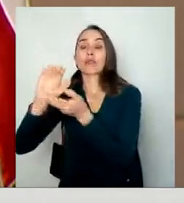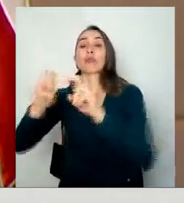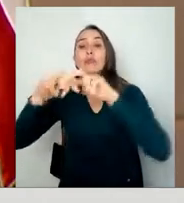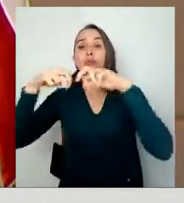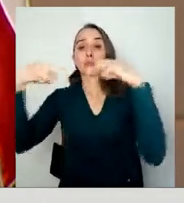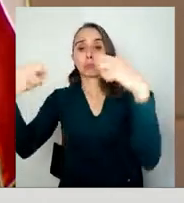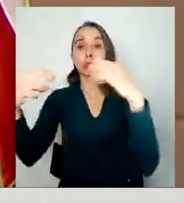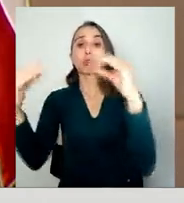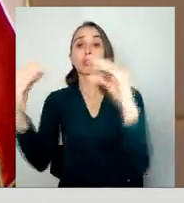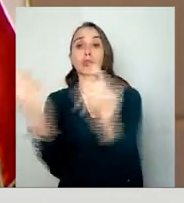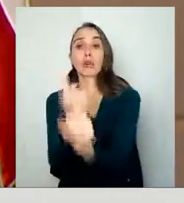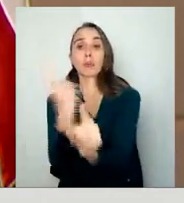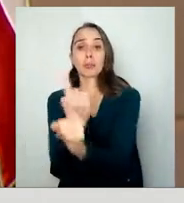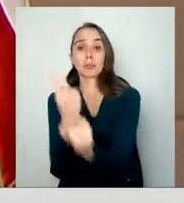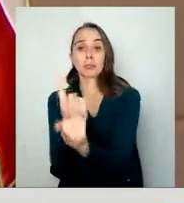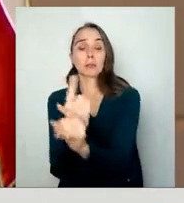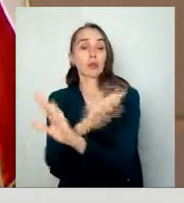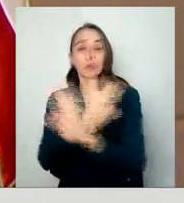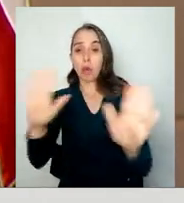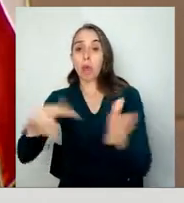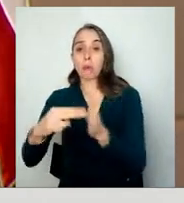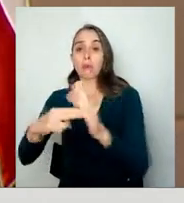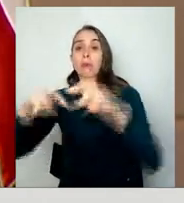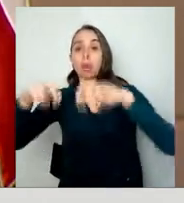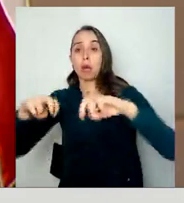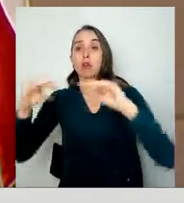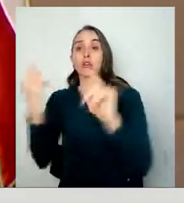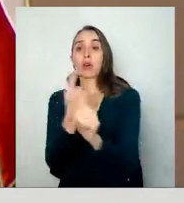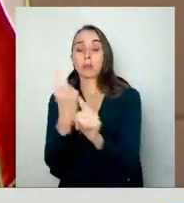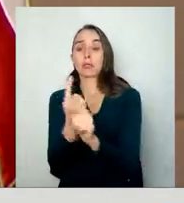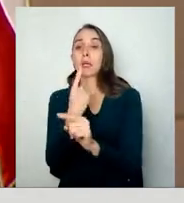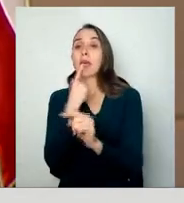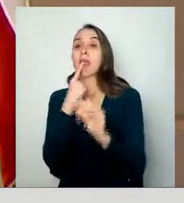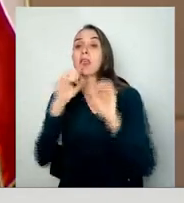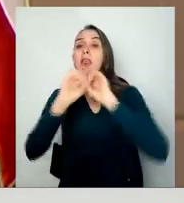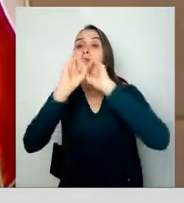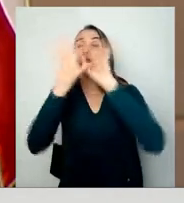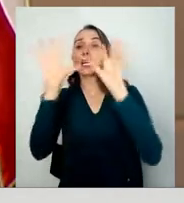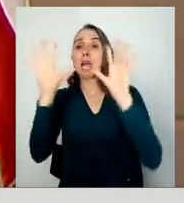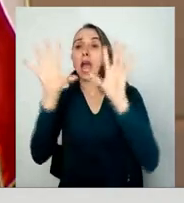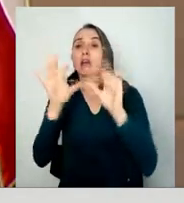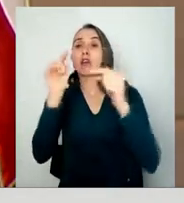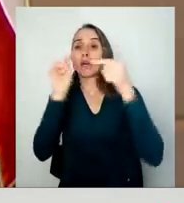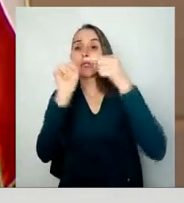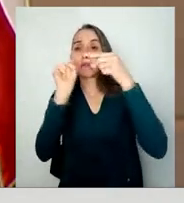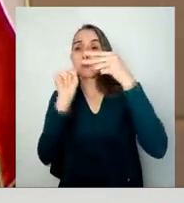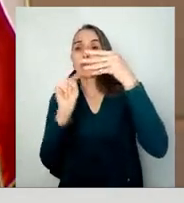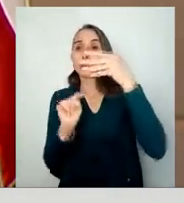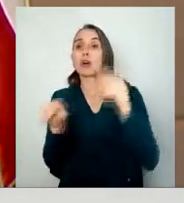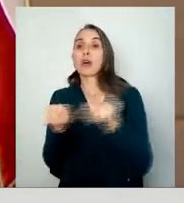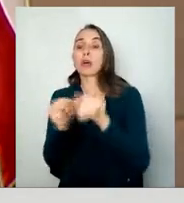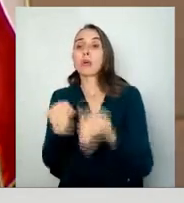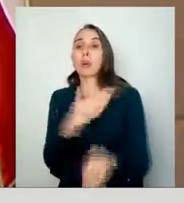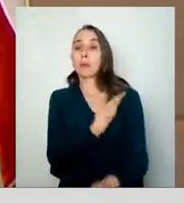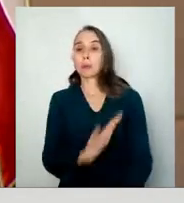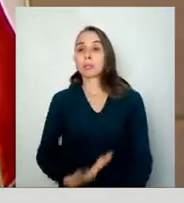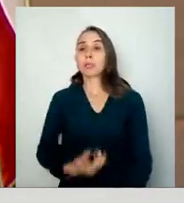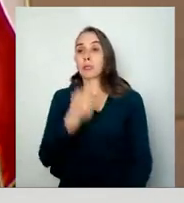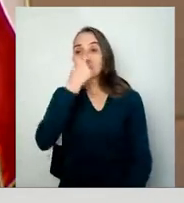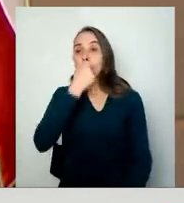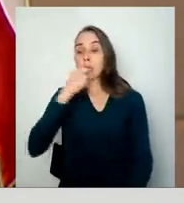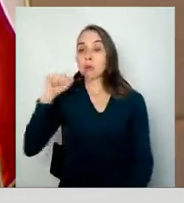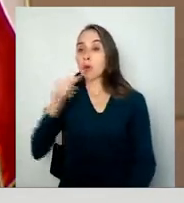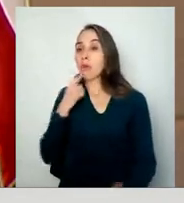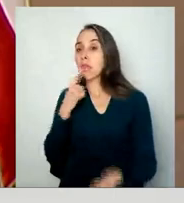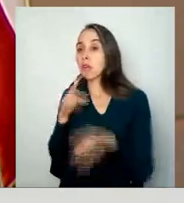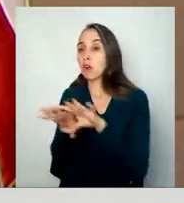ningún problema conversemos pero seamos claros concretos así como también el presidente borich comprometió y